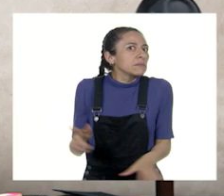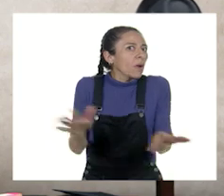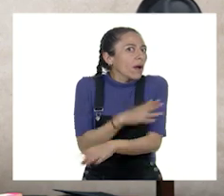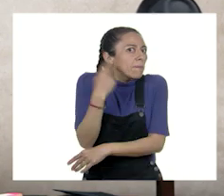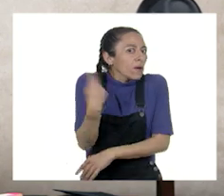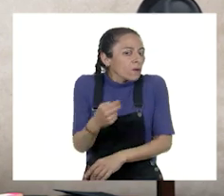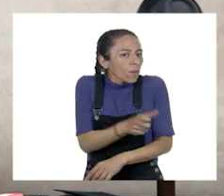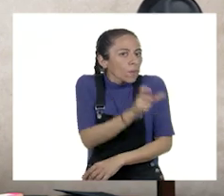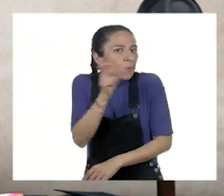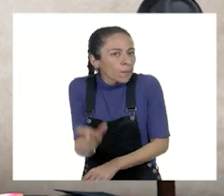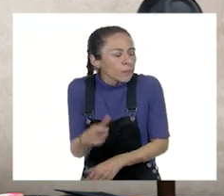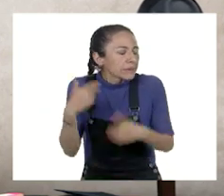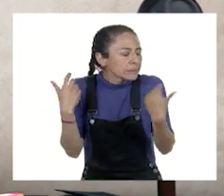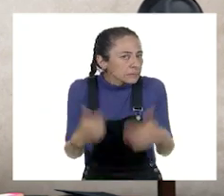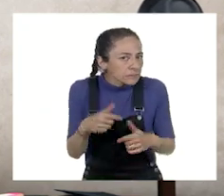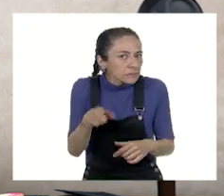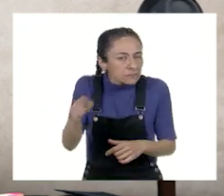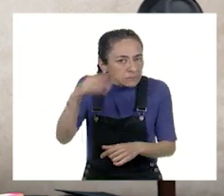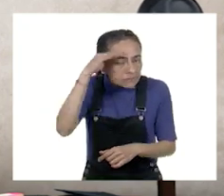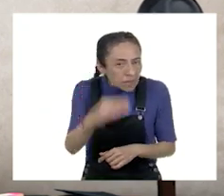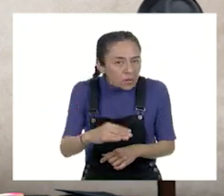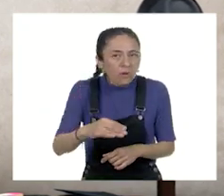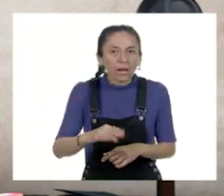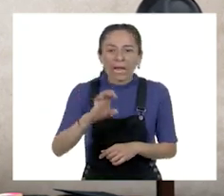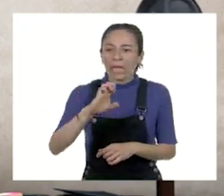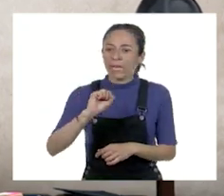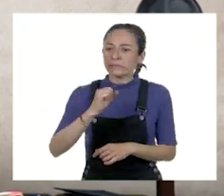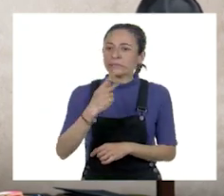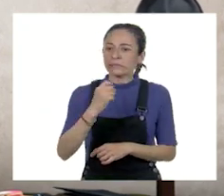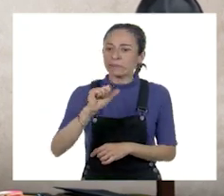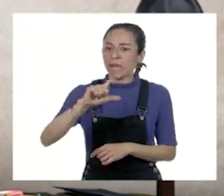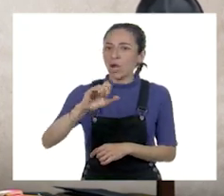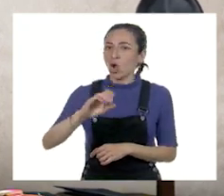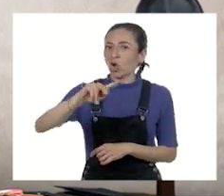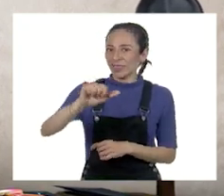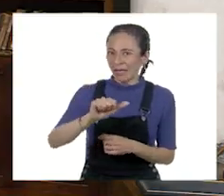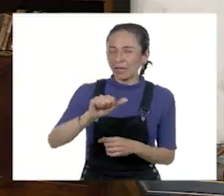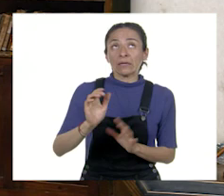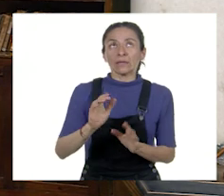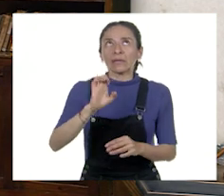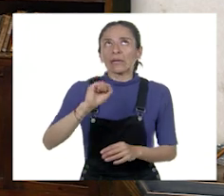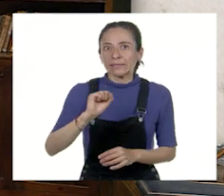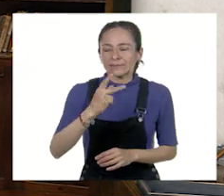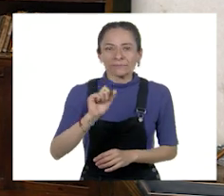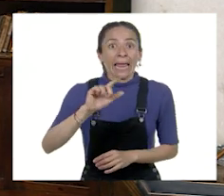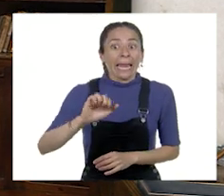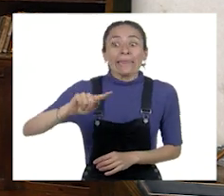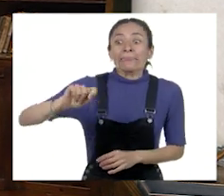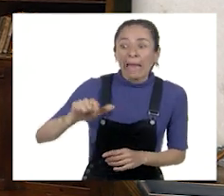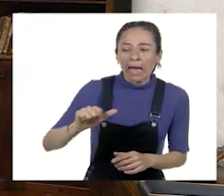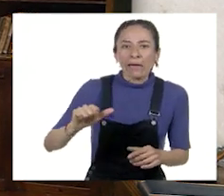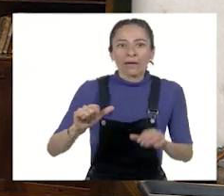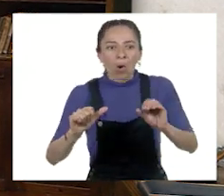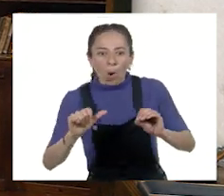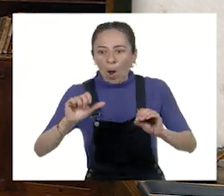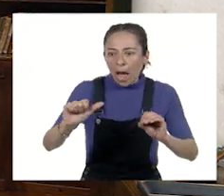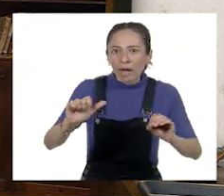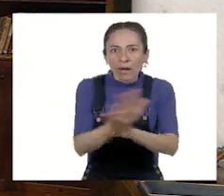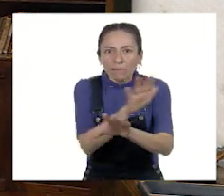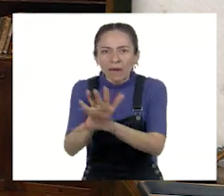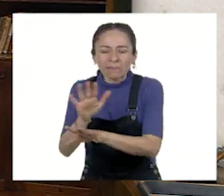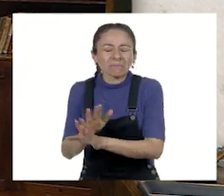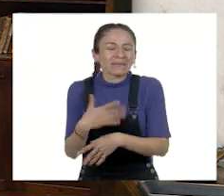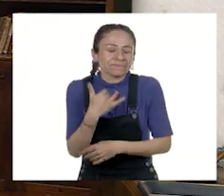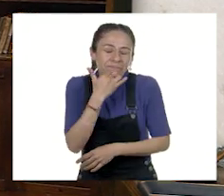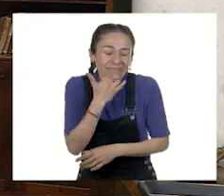cambió el apellido al señor Magallón. Primero fue Espeleta. Y como ya eran muchas para el señor Espeleta,